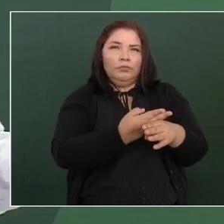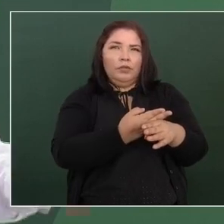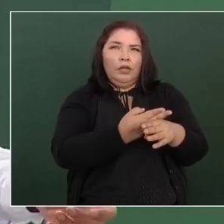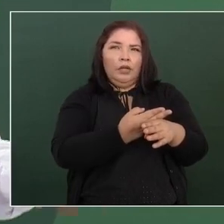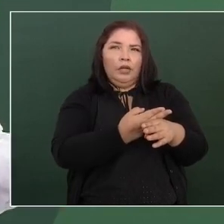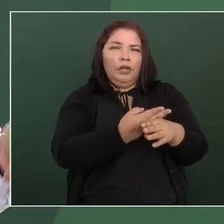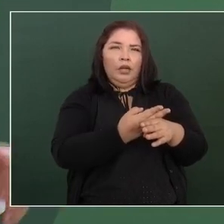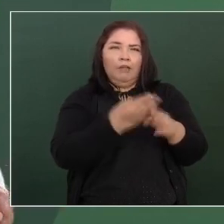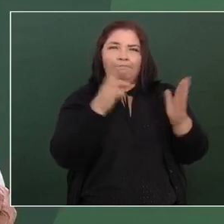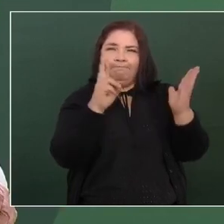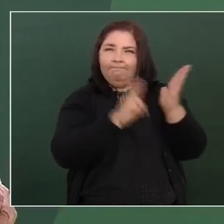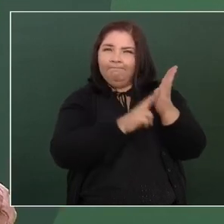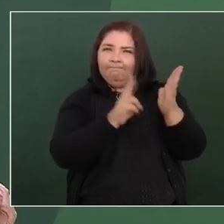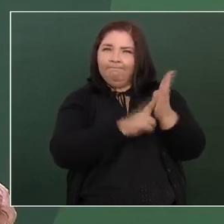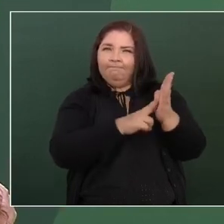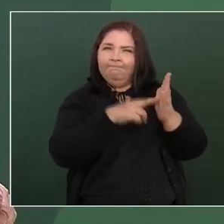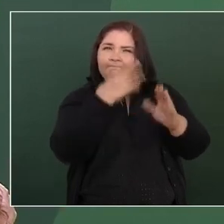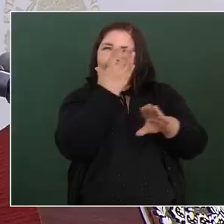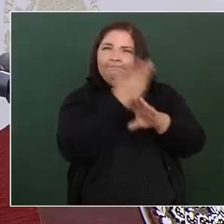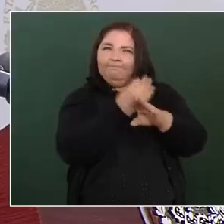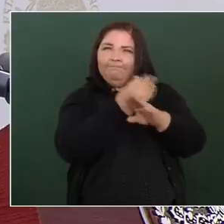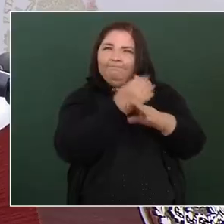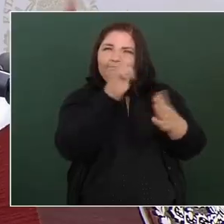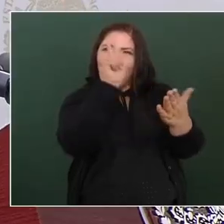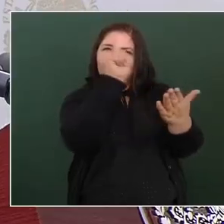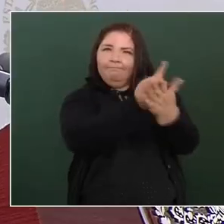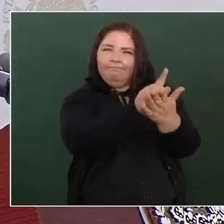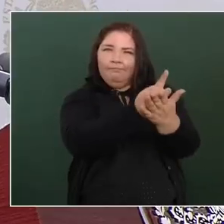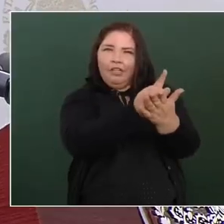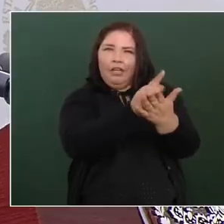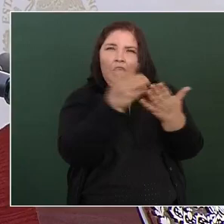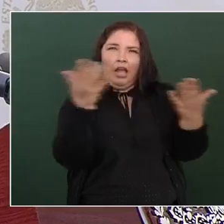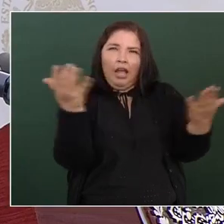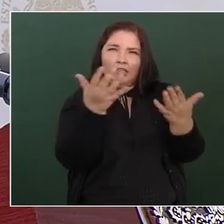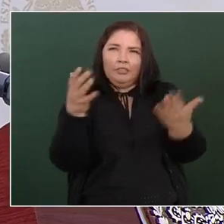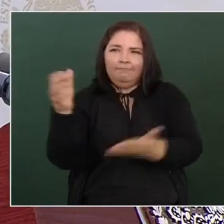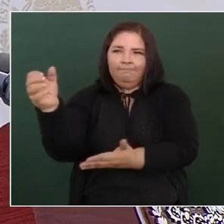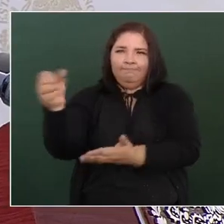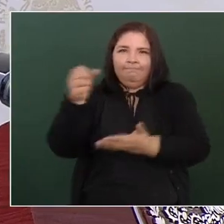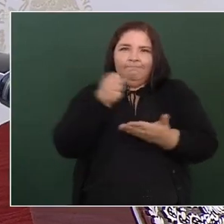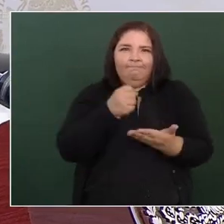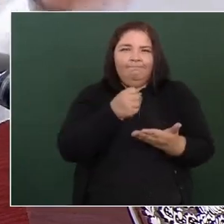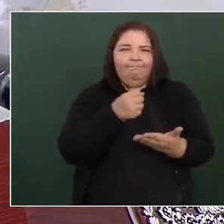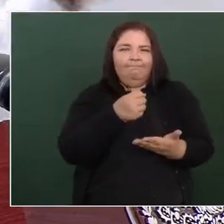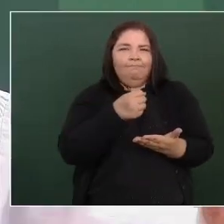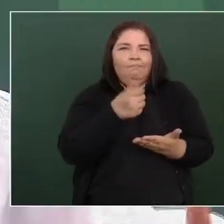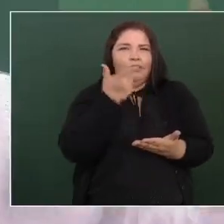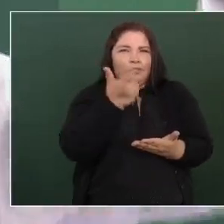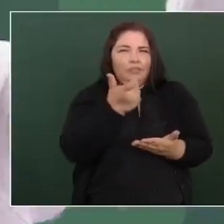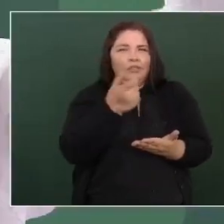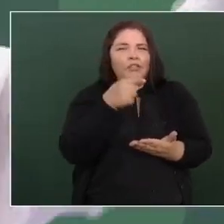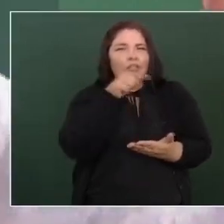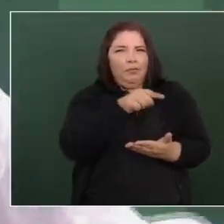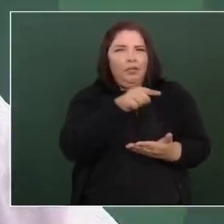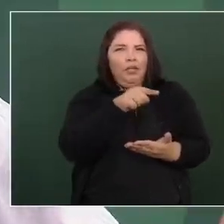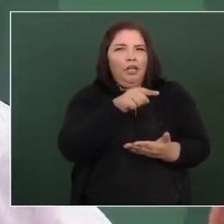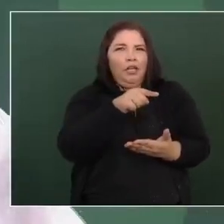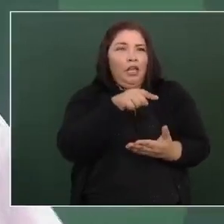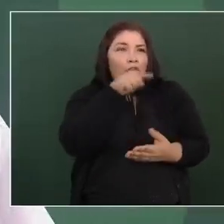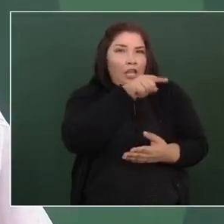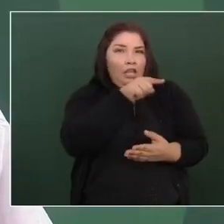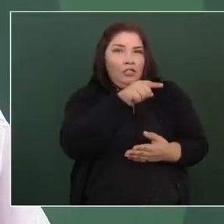reformar las leyes, aprobar el presupuesto, incluso es facultad